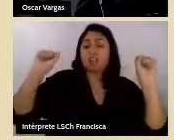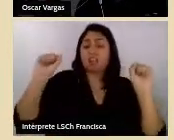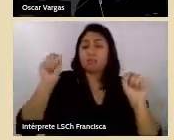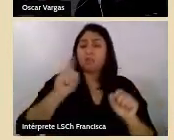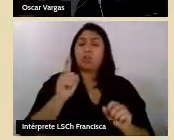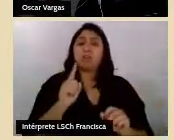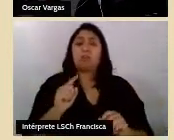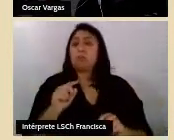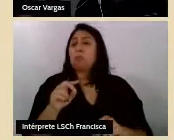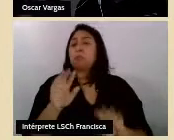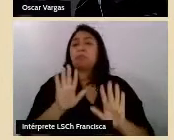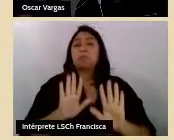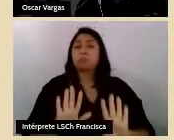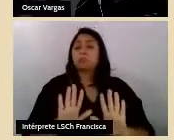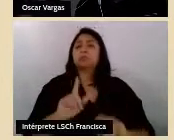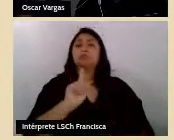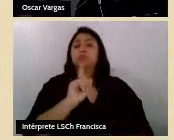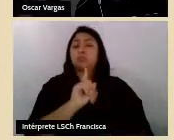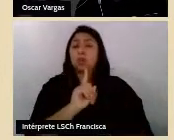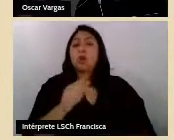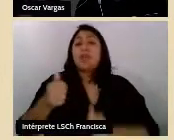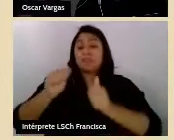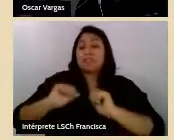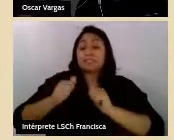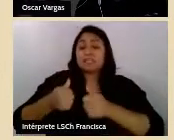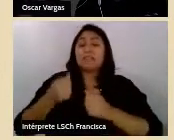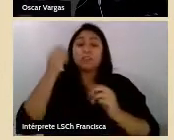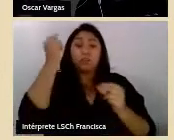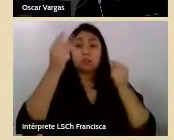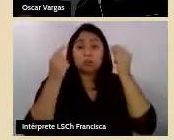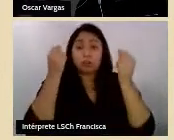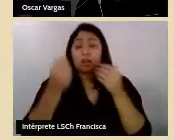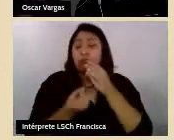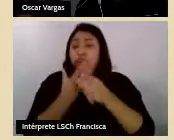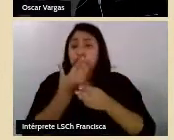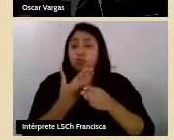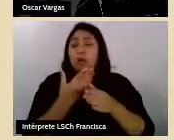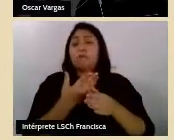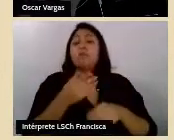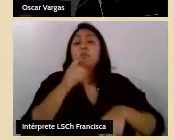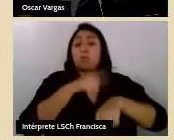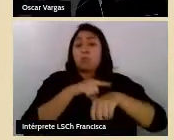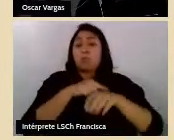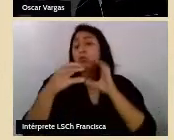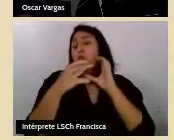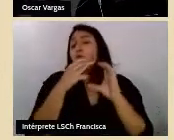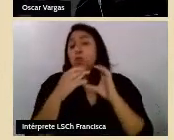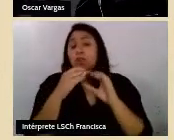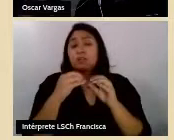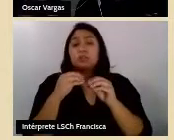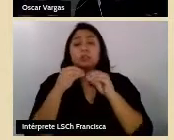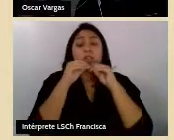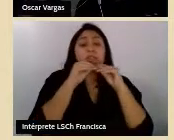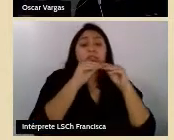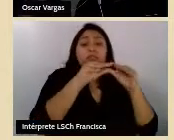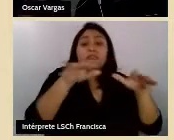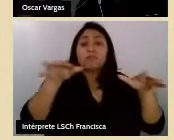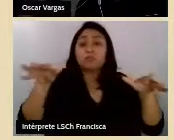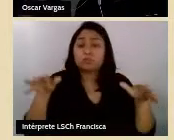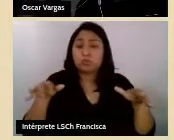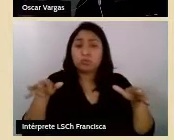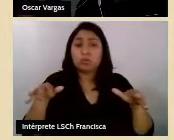estanquemos, ¿ya? Entonces el desafío era crear estas nuevas instancias de comunicación y de difusión. Y